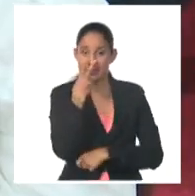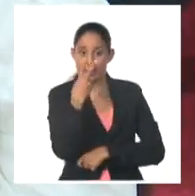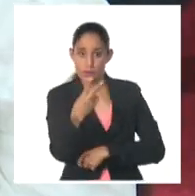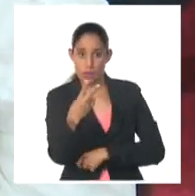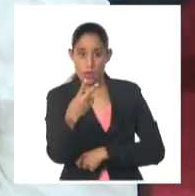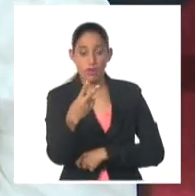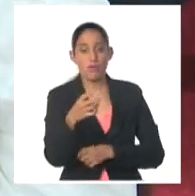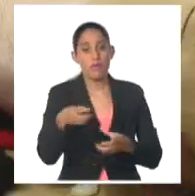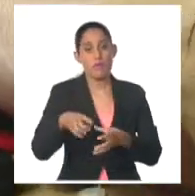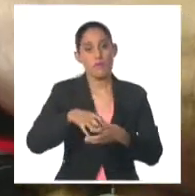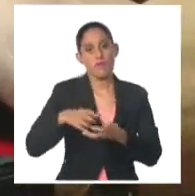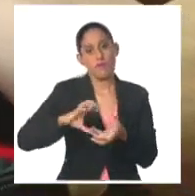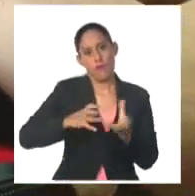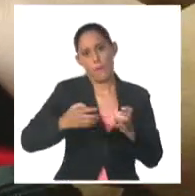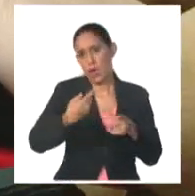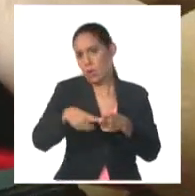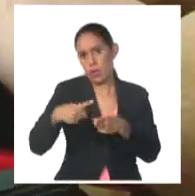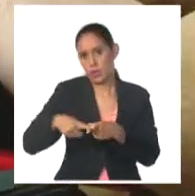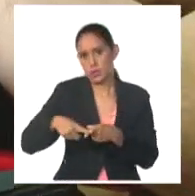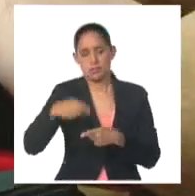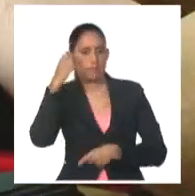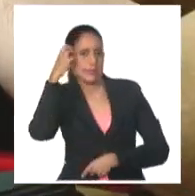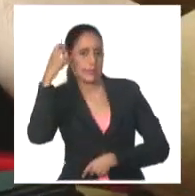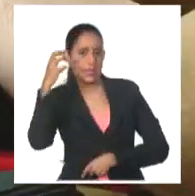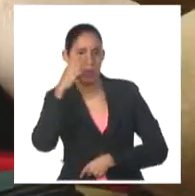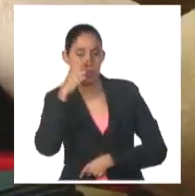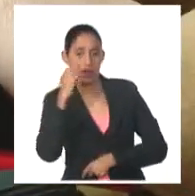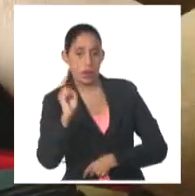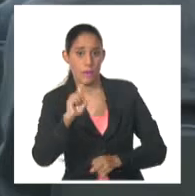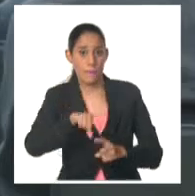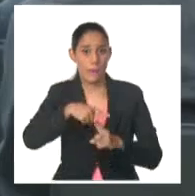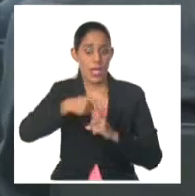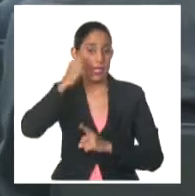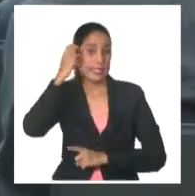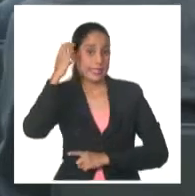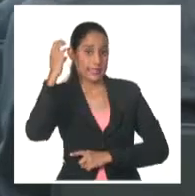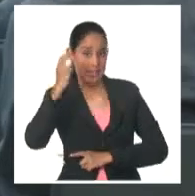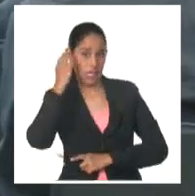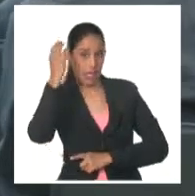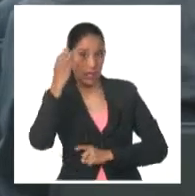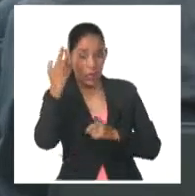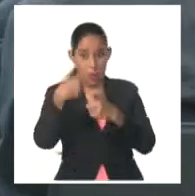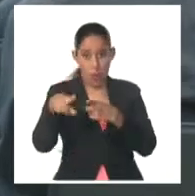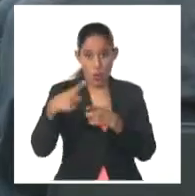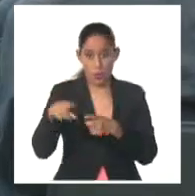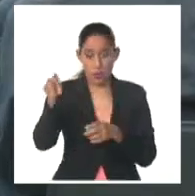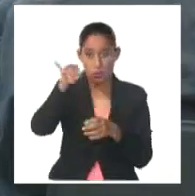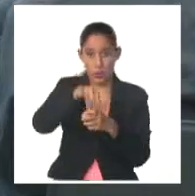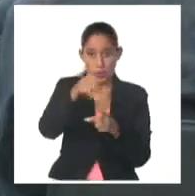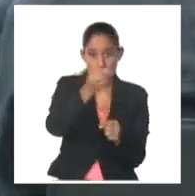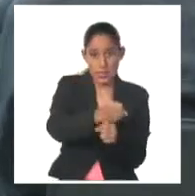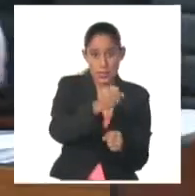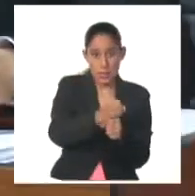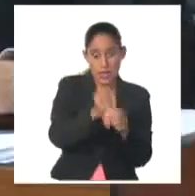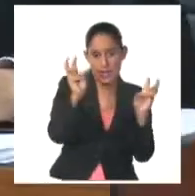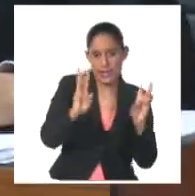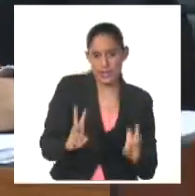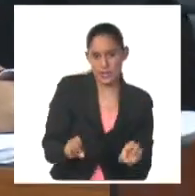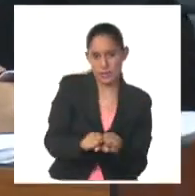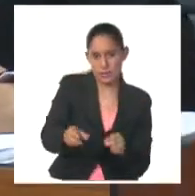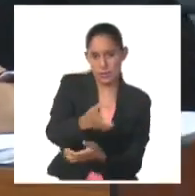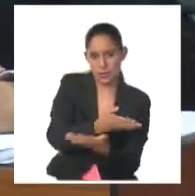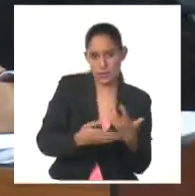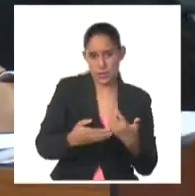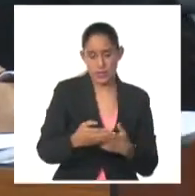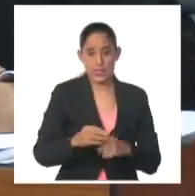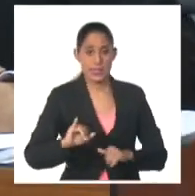estatal. También se intercambiaron criterios acerca de la labor hacia las nuevas generaciones, incluyendo el trabajo en las redes sociales. Por sexta